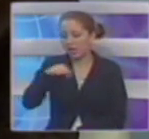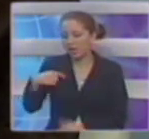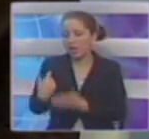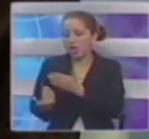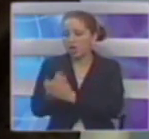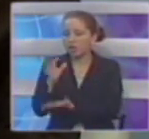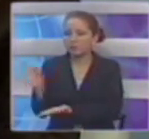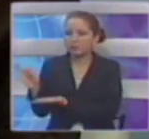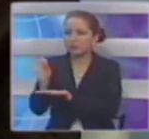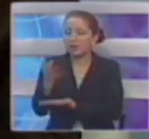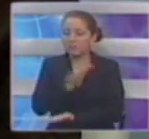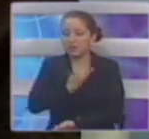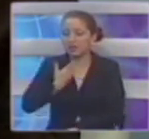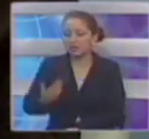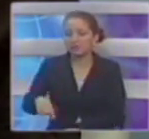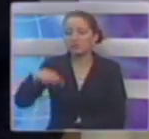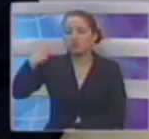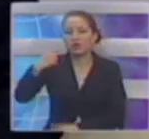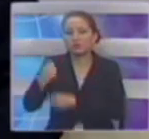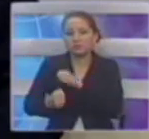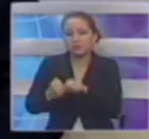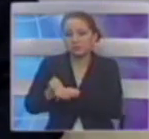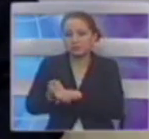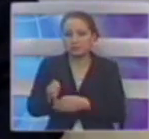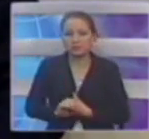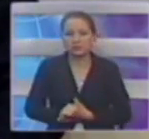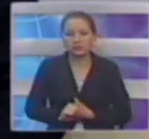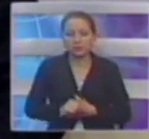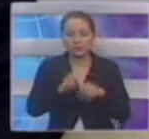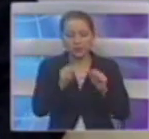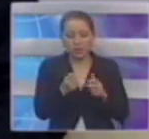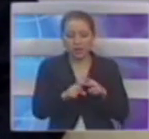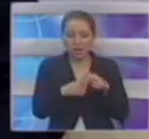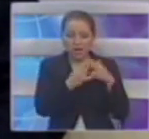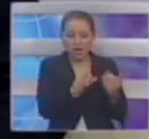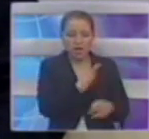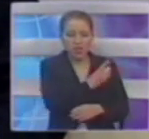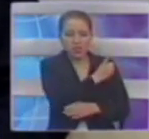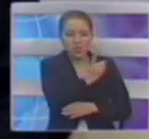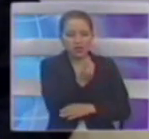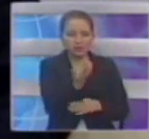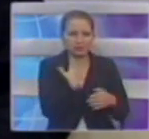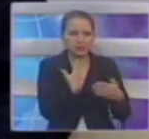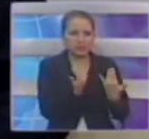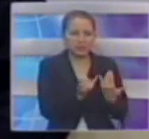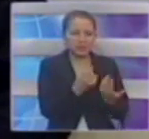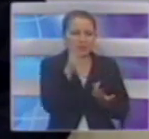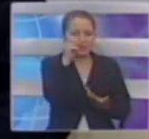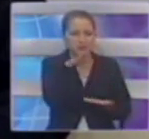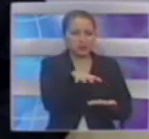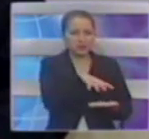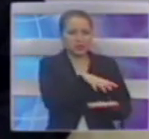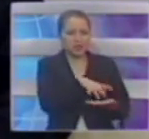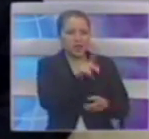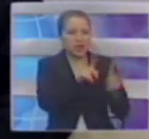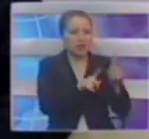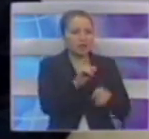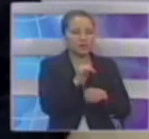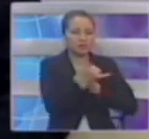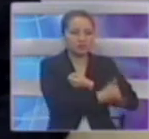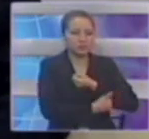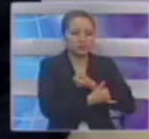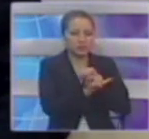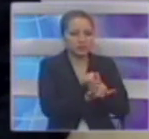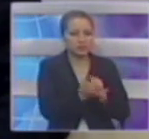nueva presidenta el próximo año. ¿Y usted cree que es el momento de la derecha en este denominado péndulo que se vive ya en diferentes países de